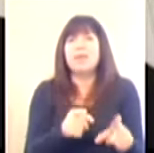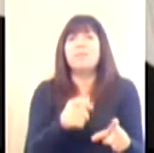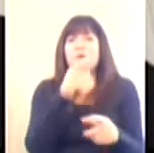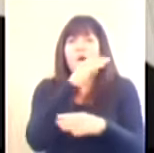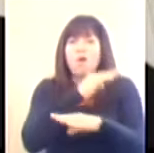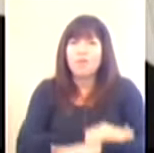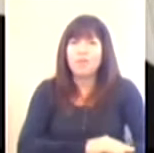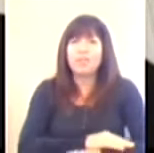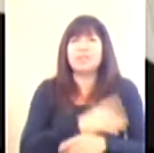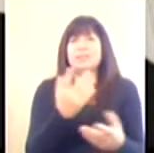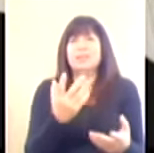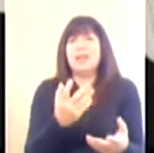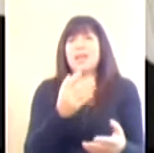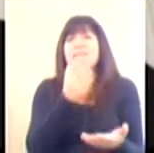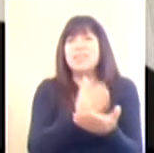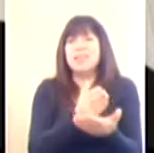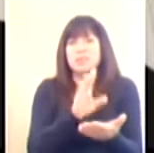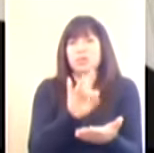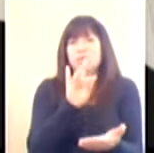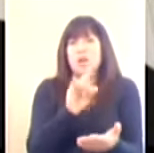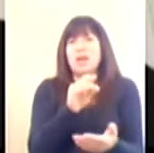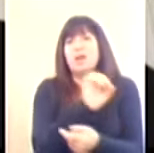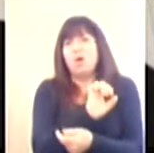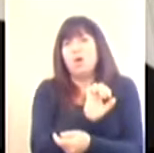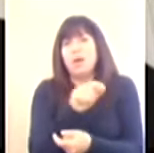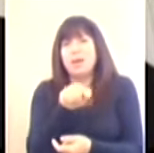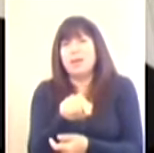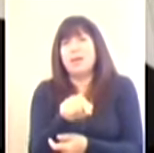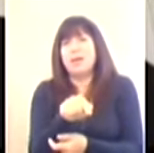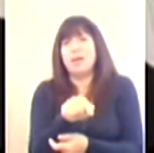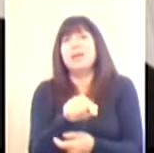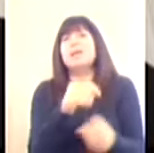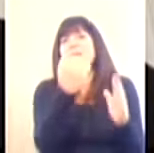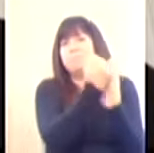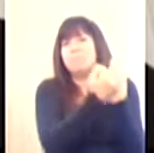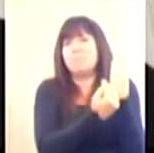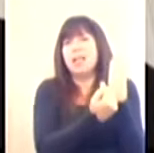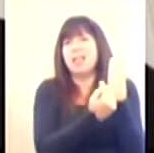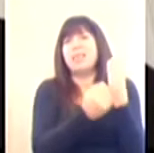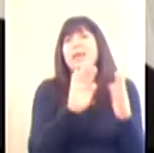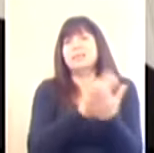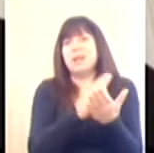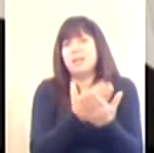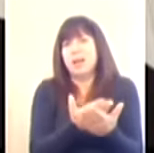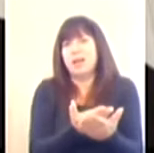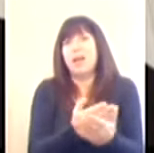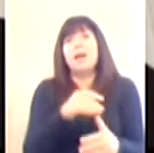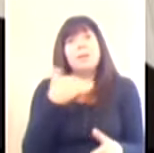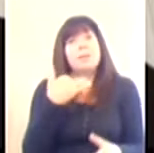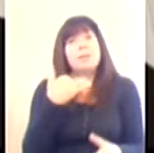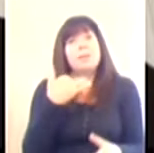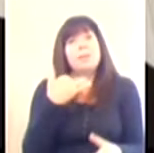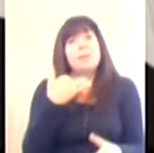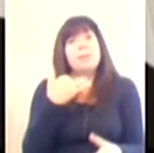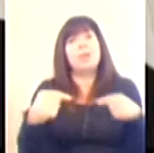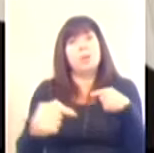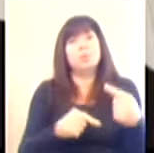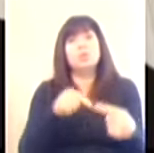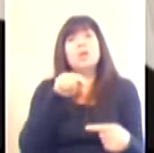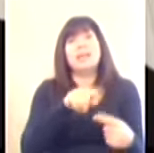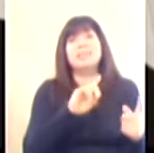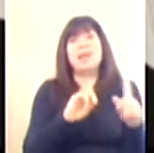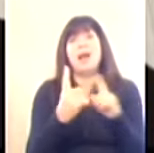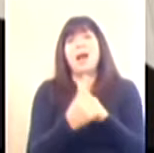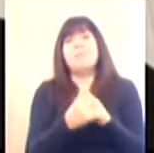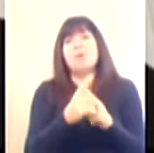muy importantes en la vida del resto de las personas. Y eso también es importante, creo yo, para la discusión de cambio climático, porque la discusión de cambio climático